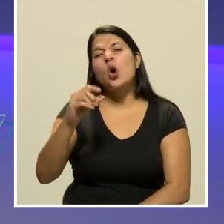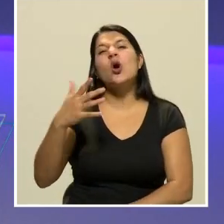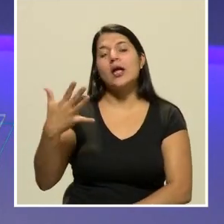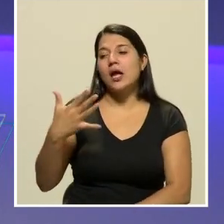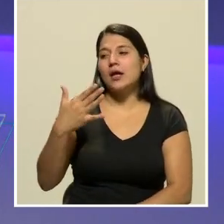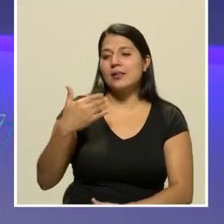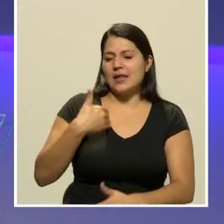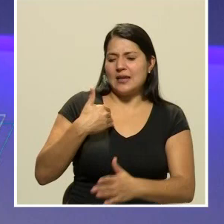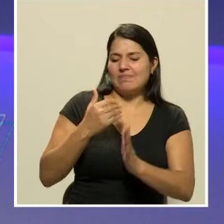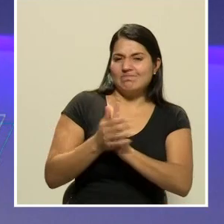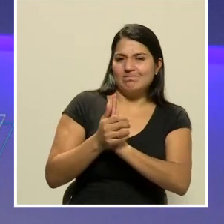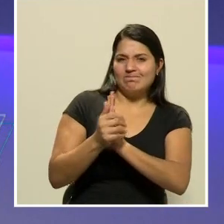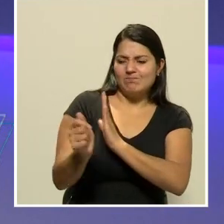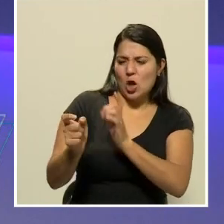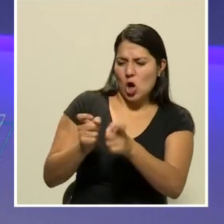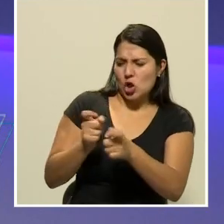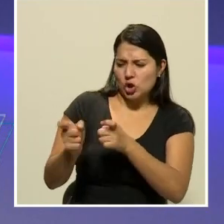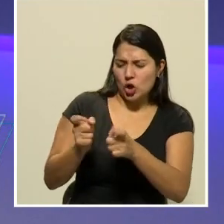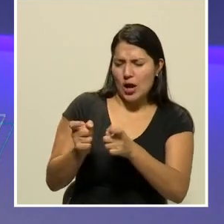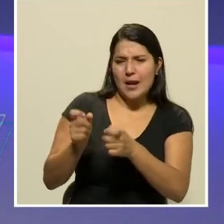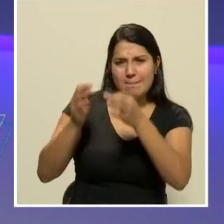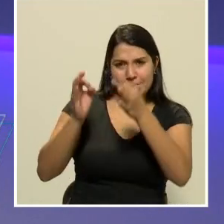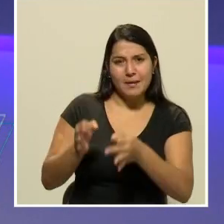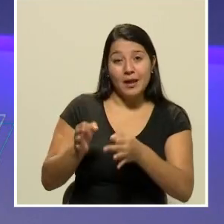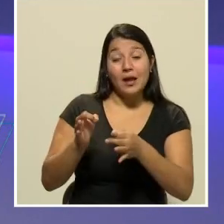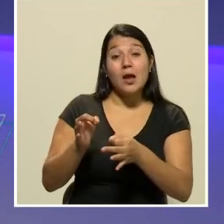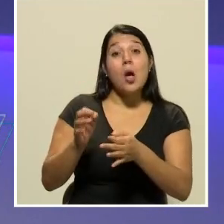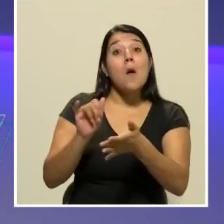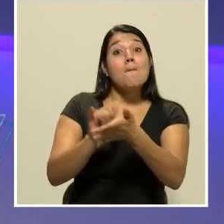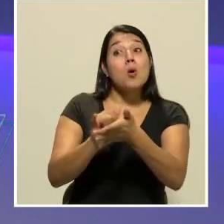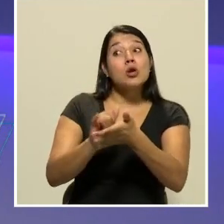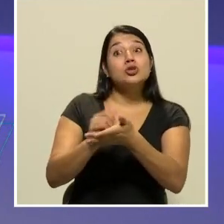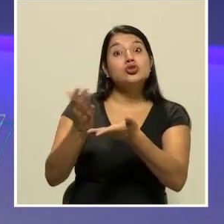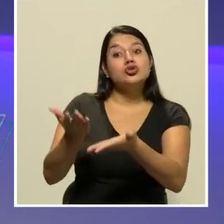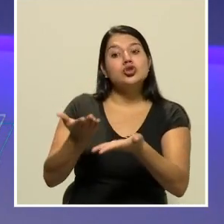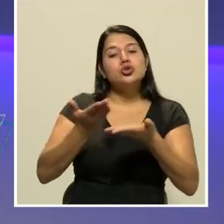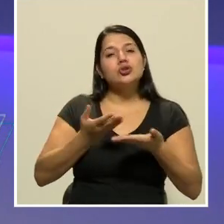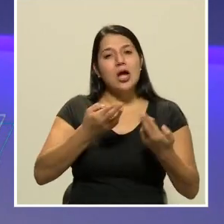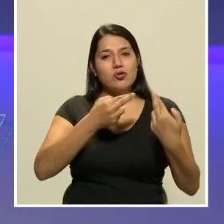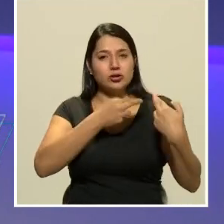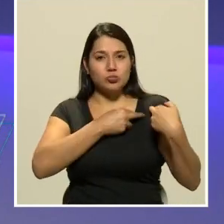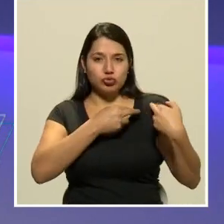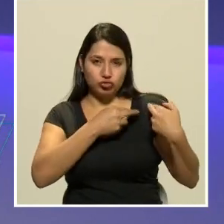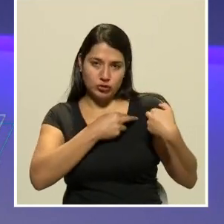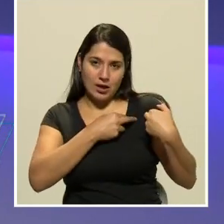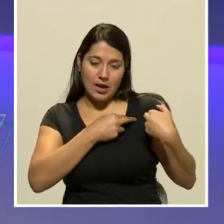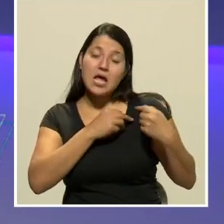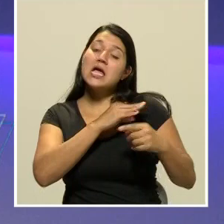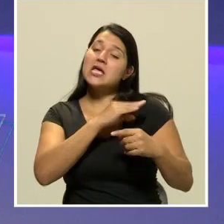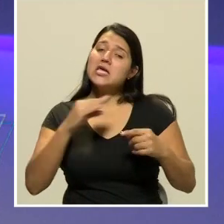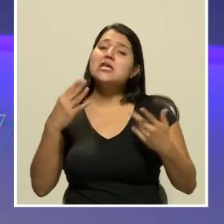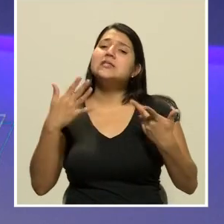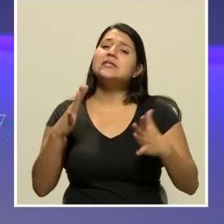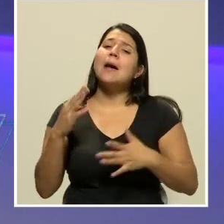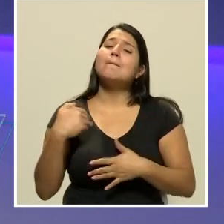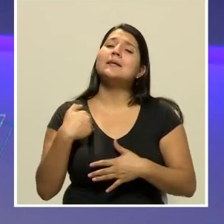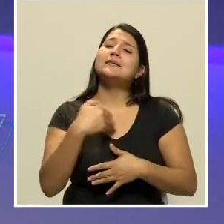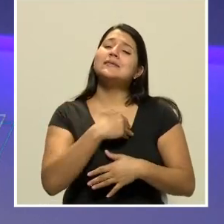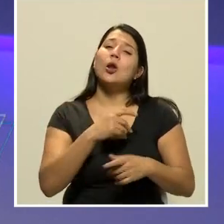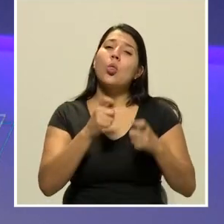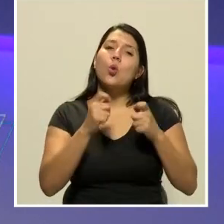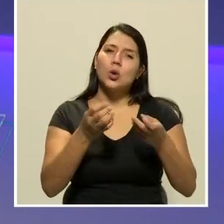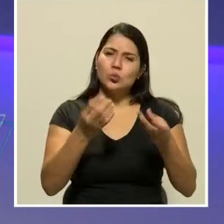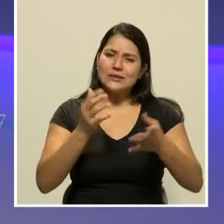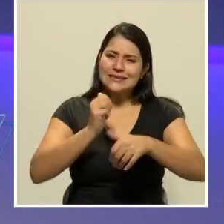que se nos da esa responsabilidad a partir de lineamientos que el Ministerio de Educación Pública ha definido. Es decir,